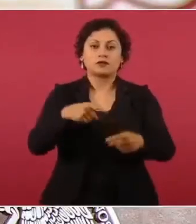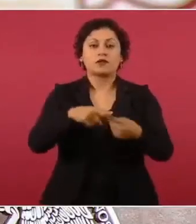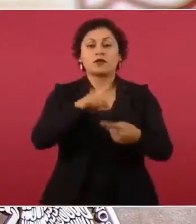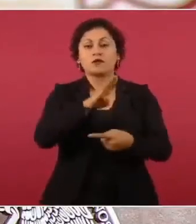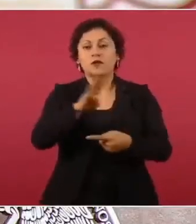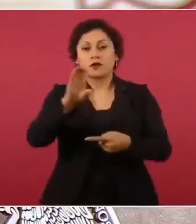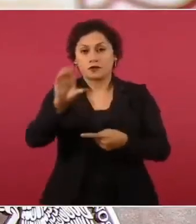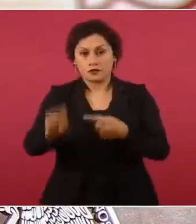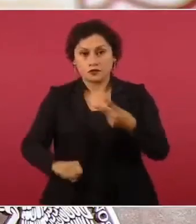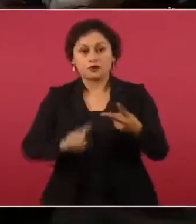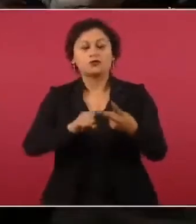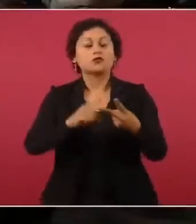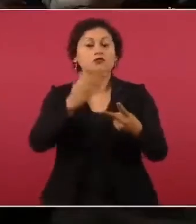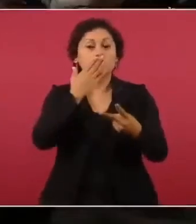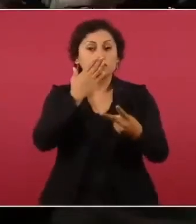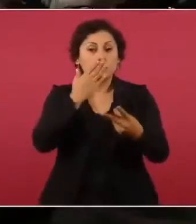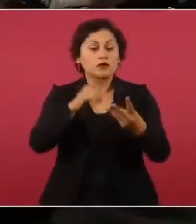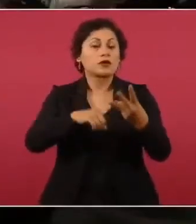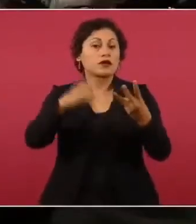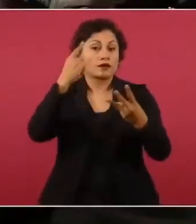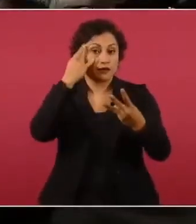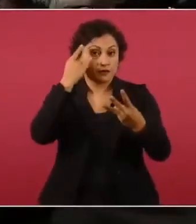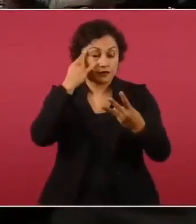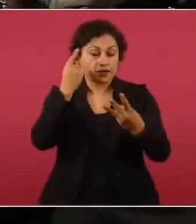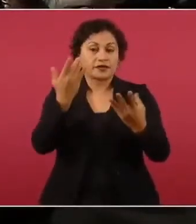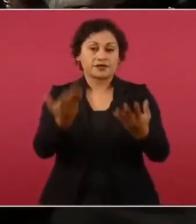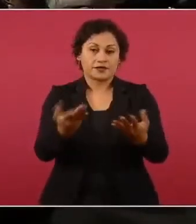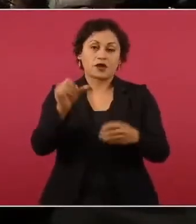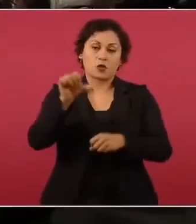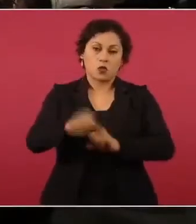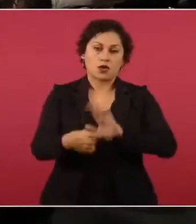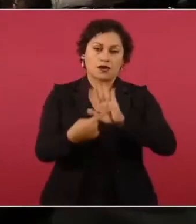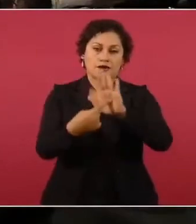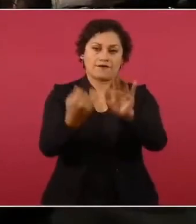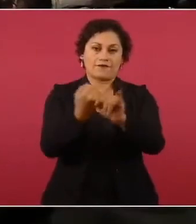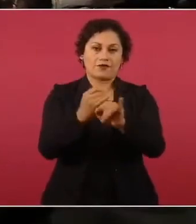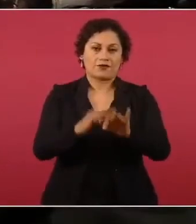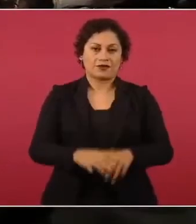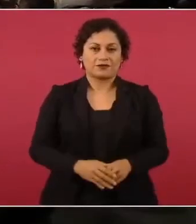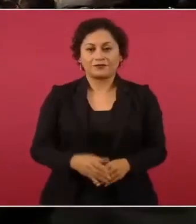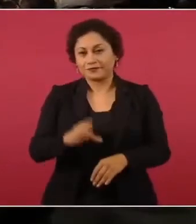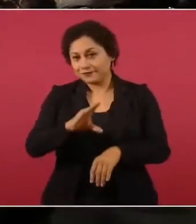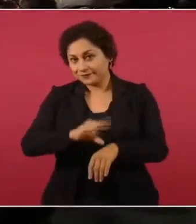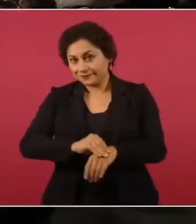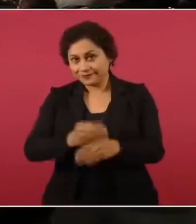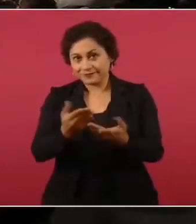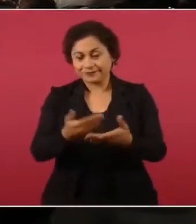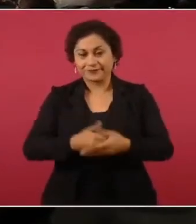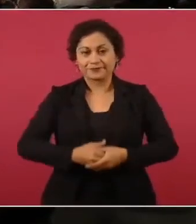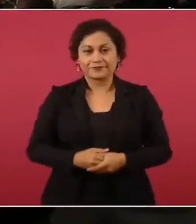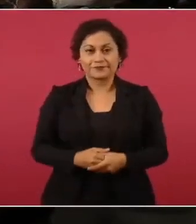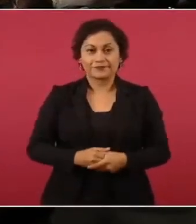y también de Campeche. Entonces, esto es lo que presentamos el día de hoy. Con permiso.